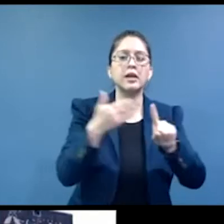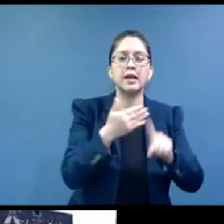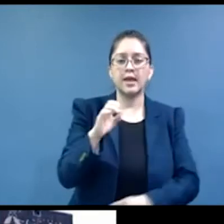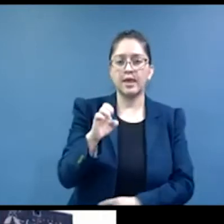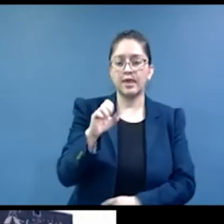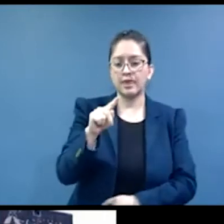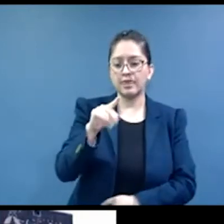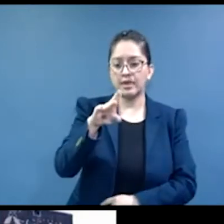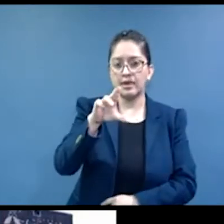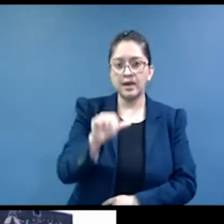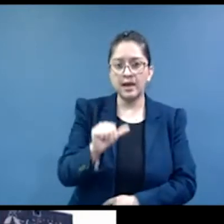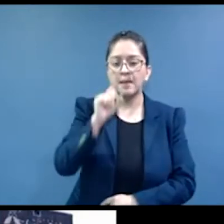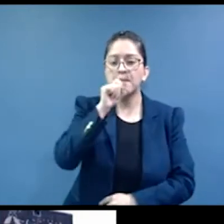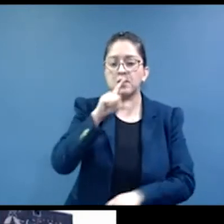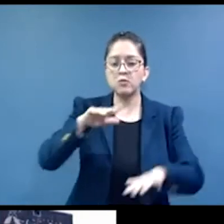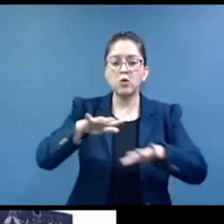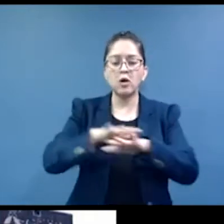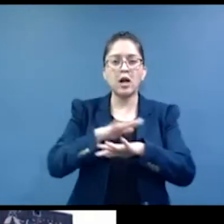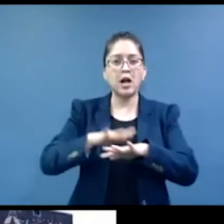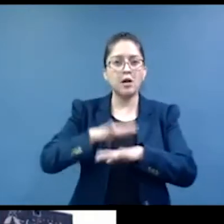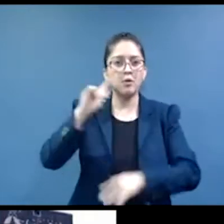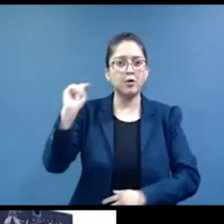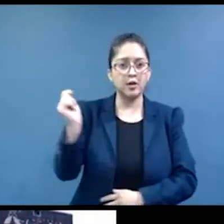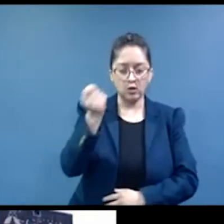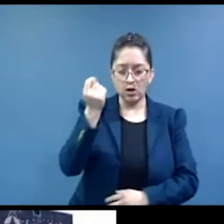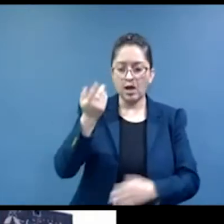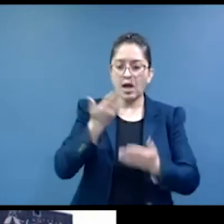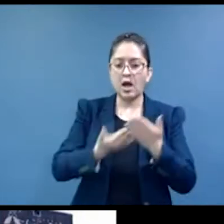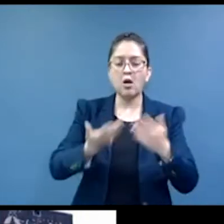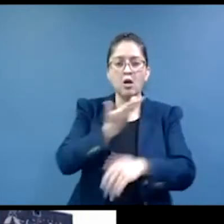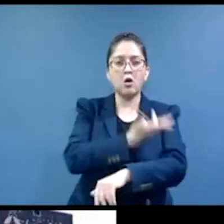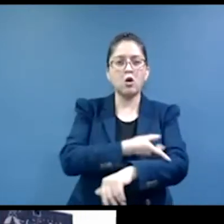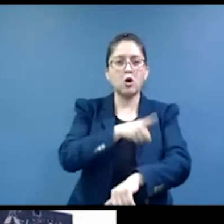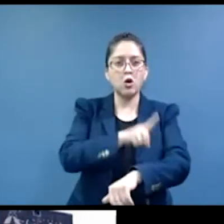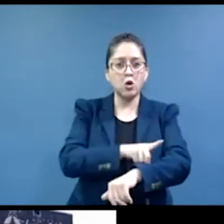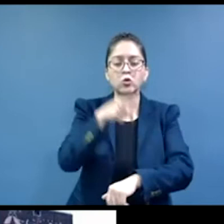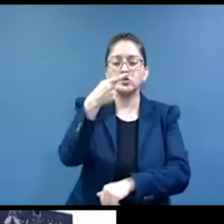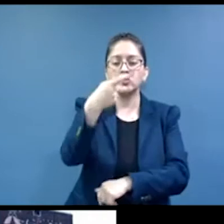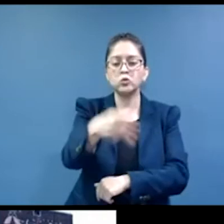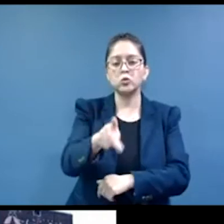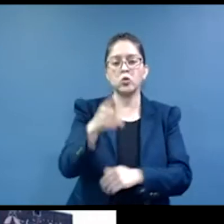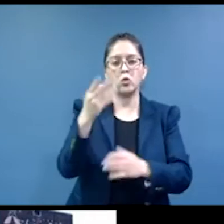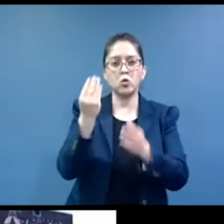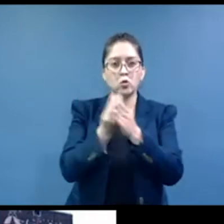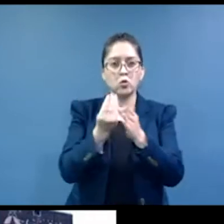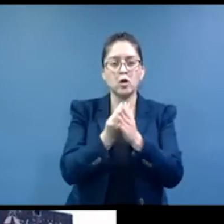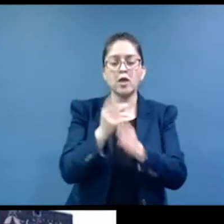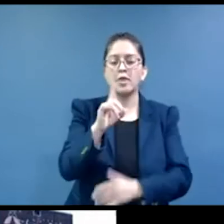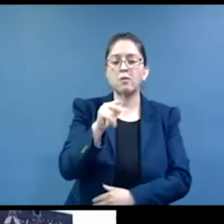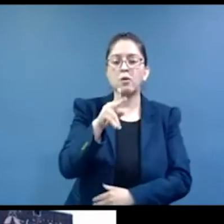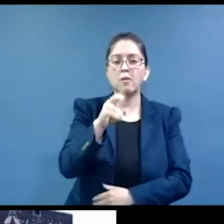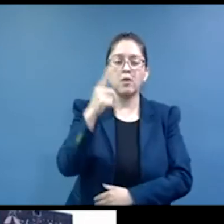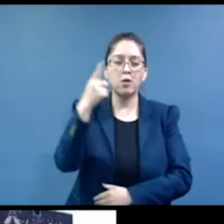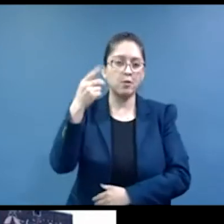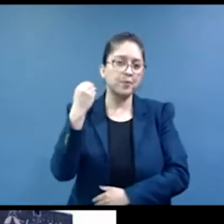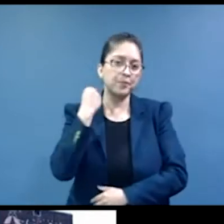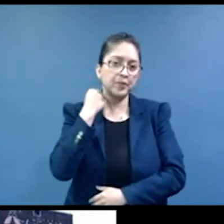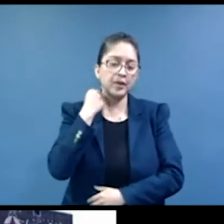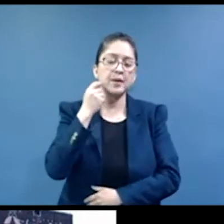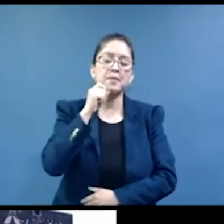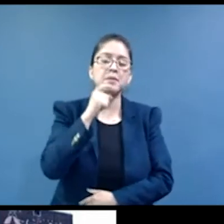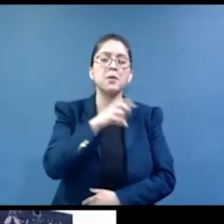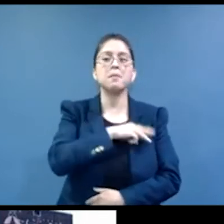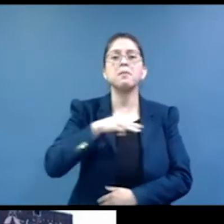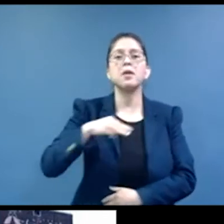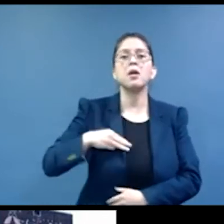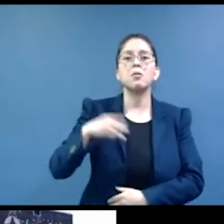regulación de biotecnologías. Actualmente es coordinadora académica del Diplomado en Bioética, Salud y Bioderecho y miembro del Comité de Ética de la